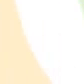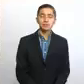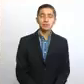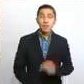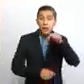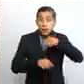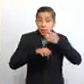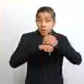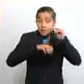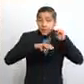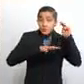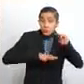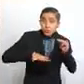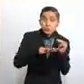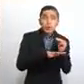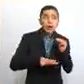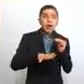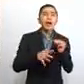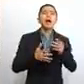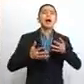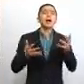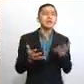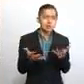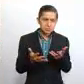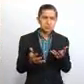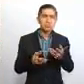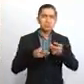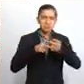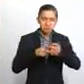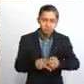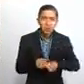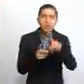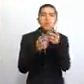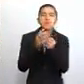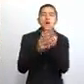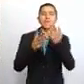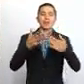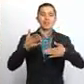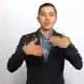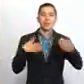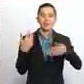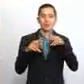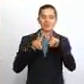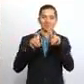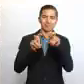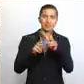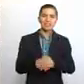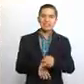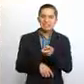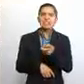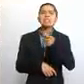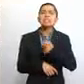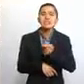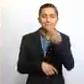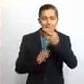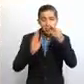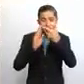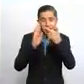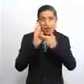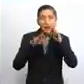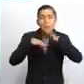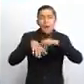El Michoacán estamos por comenzar una nueva convivencia. Esto significa poner reglas